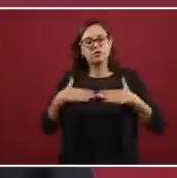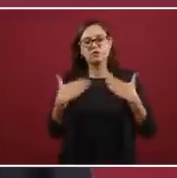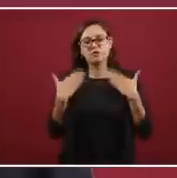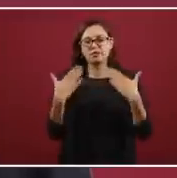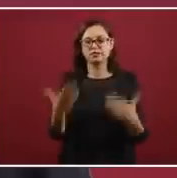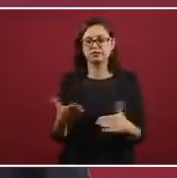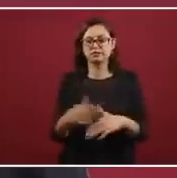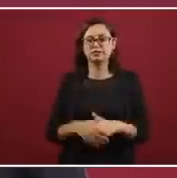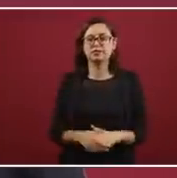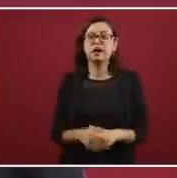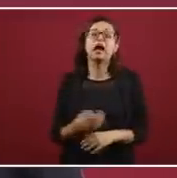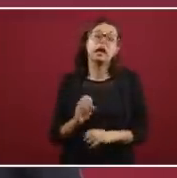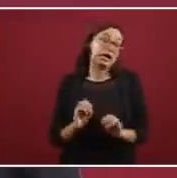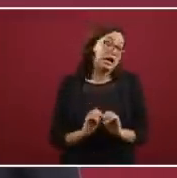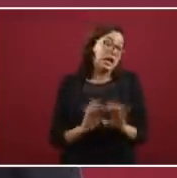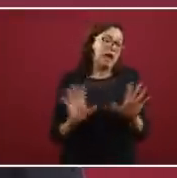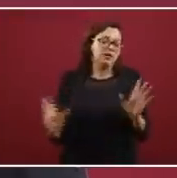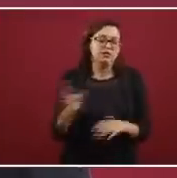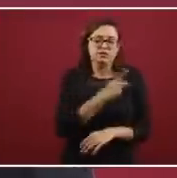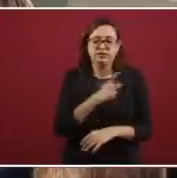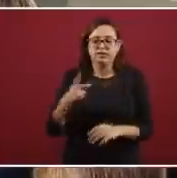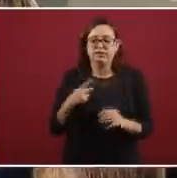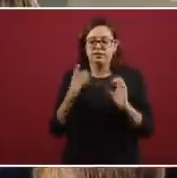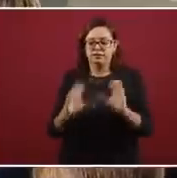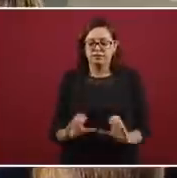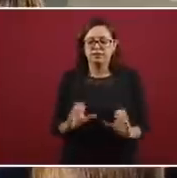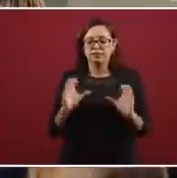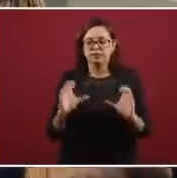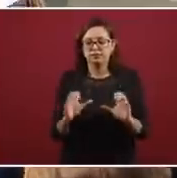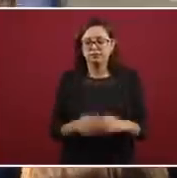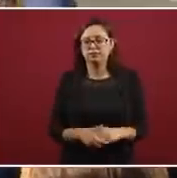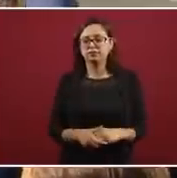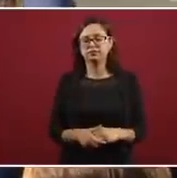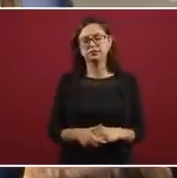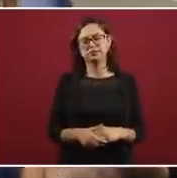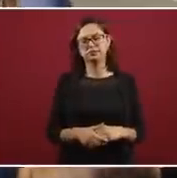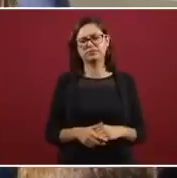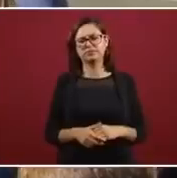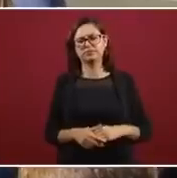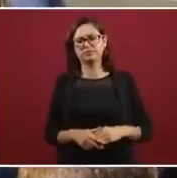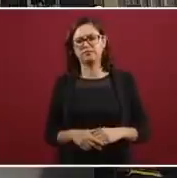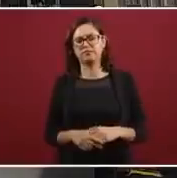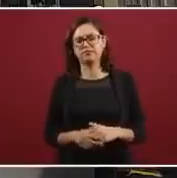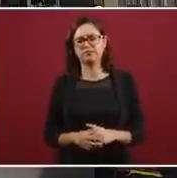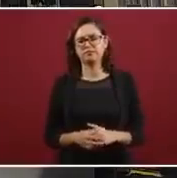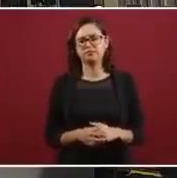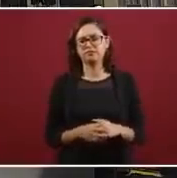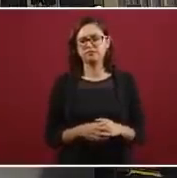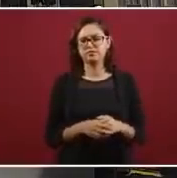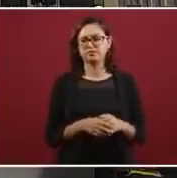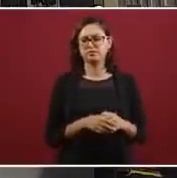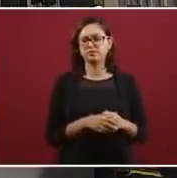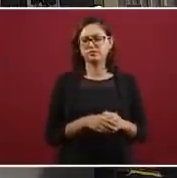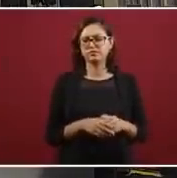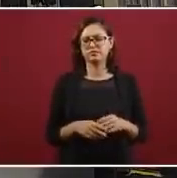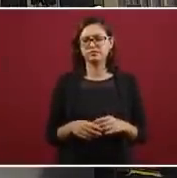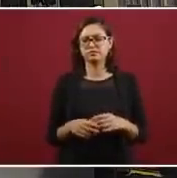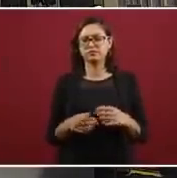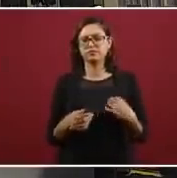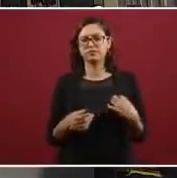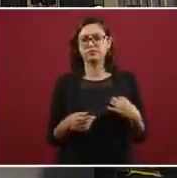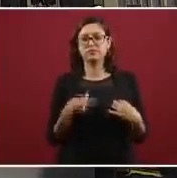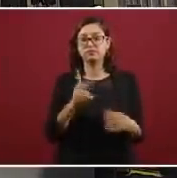todas maneras, hay que ser precavidos, pues, pero. Pero entonces, ¿los perfiles van a ser gente cercana a usted? Muy